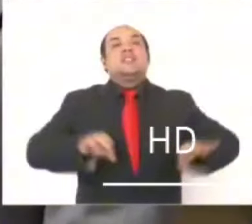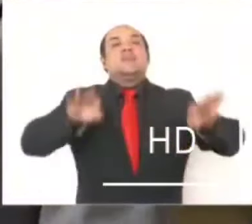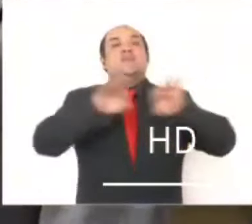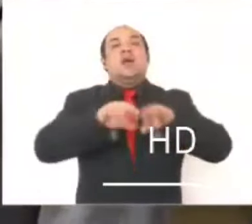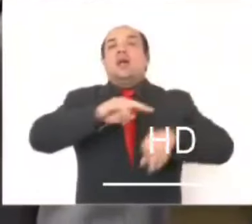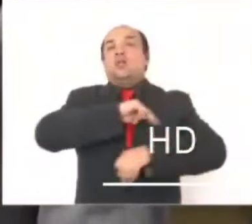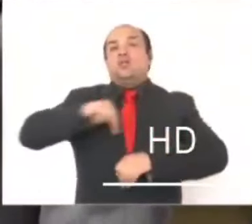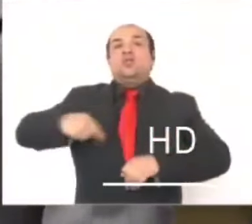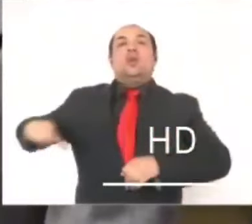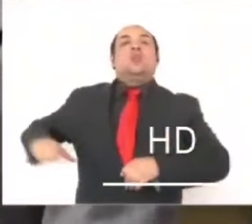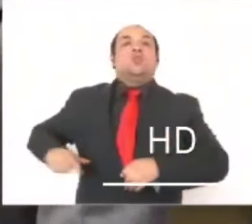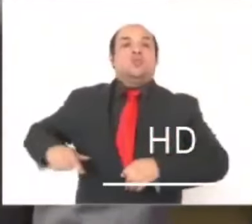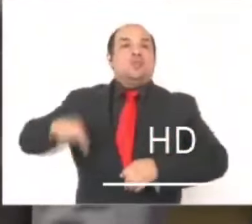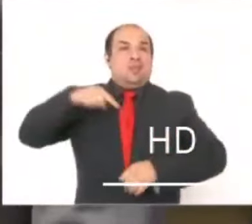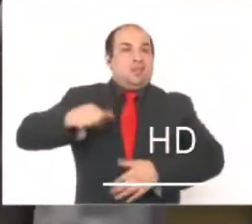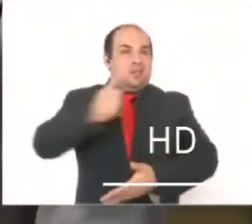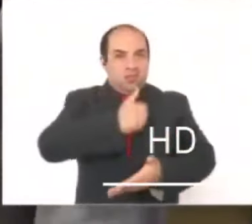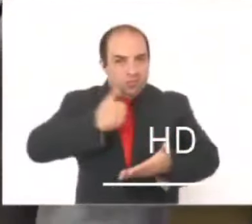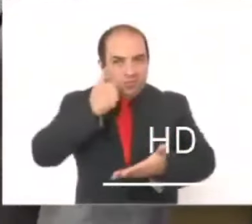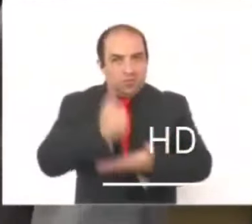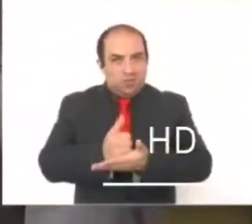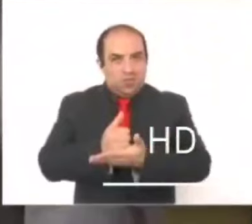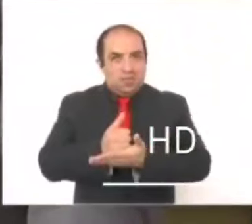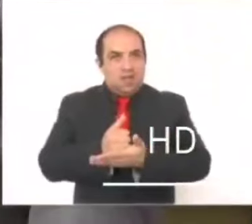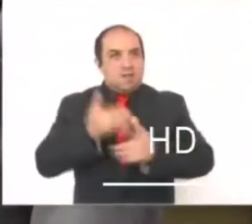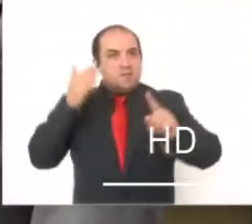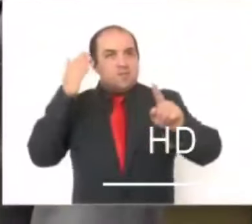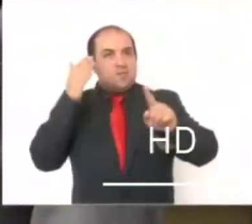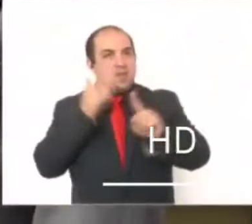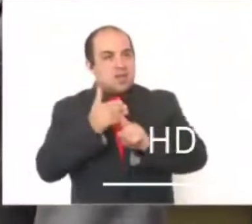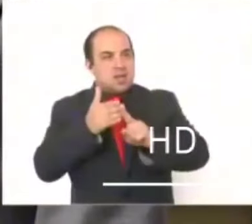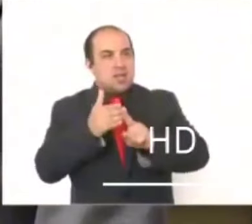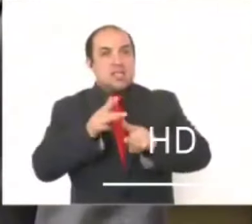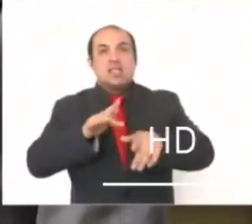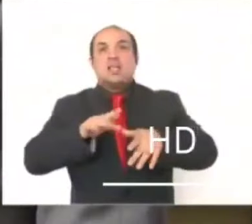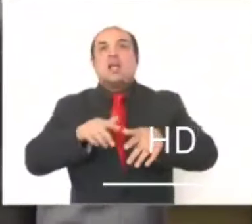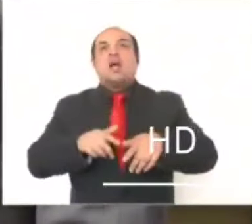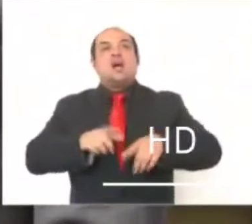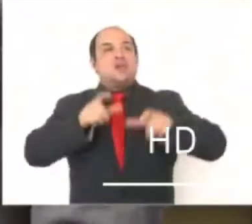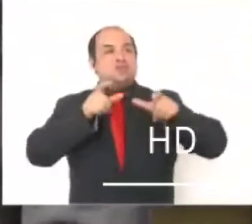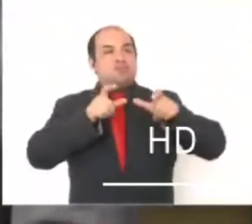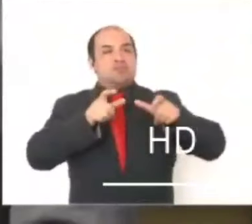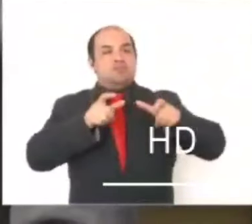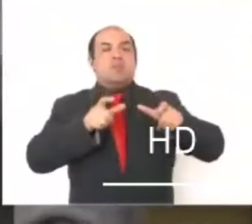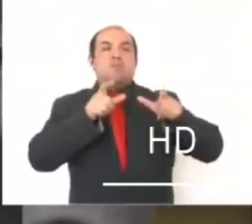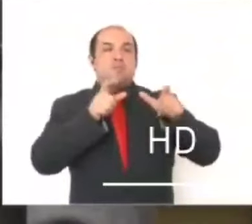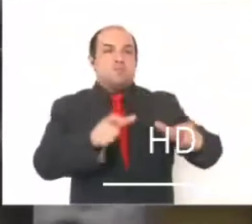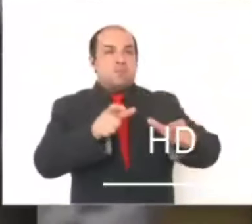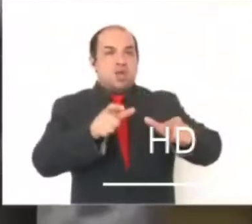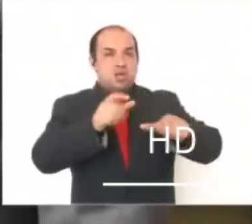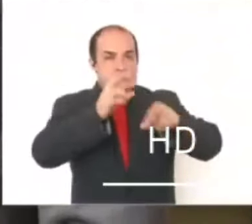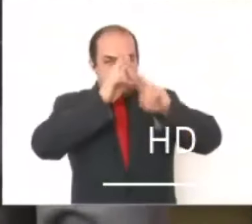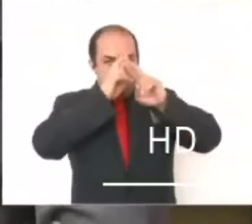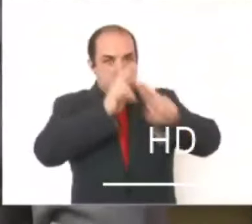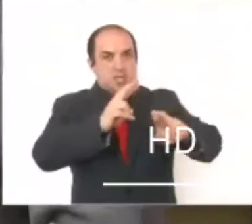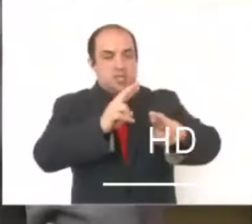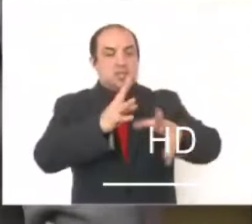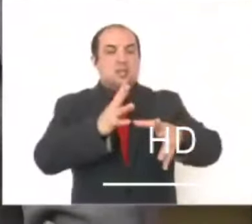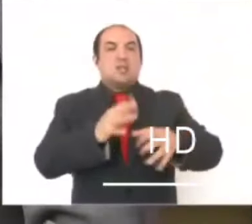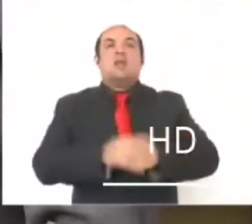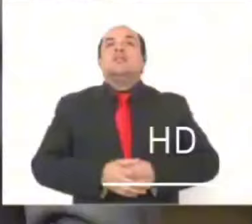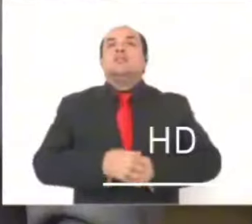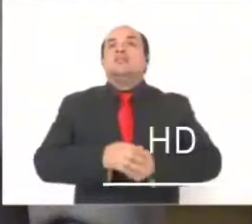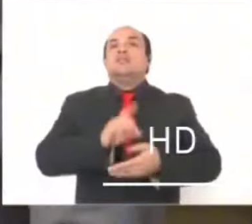como gobierno en una ciudad preocupada por seguir impulsando los derechos, la protección y el respeto